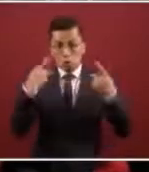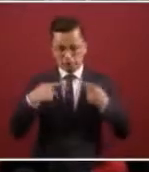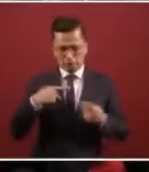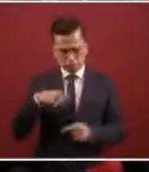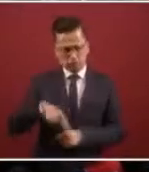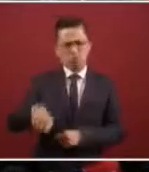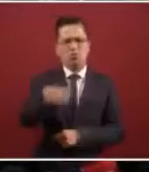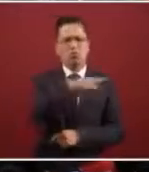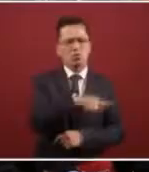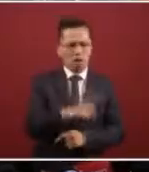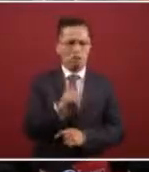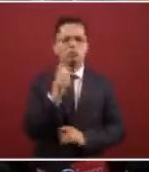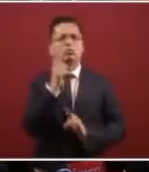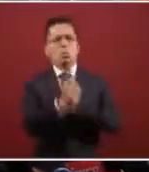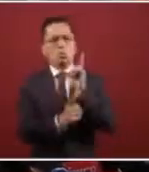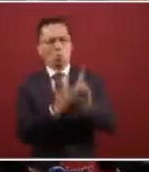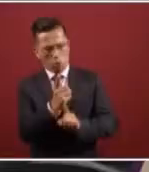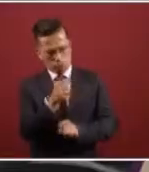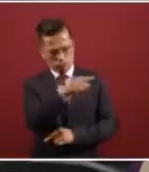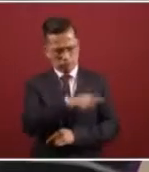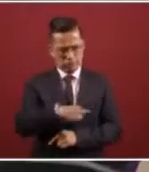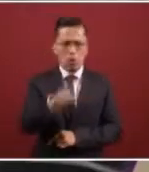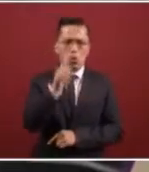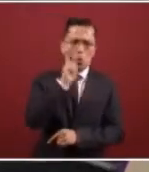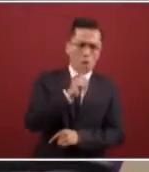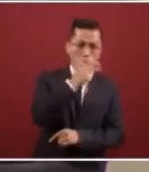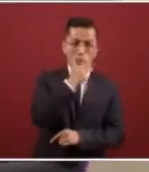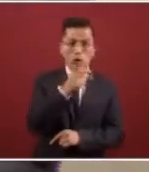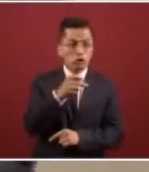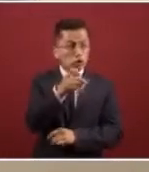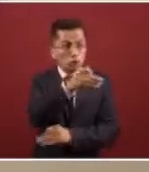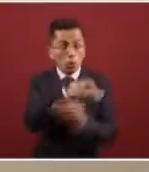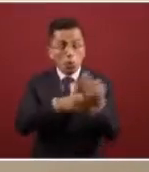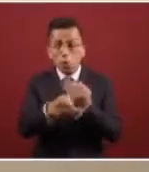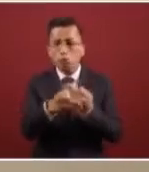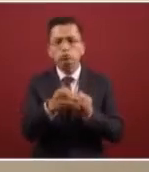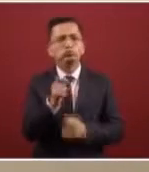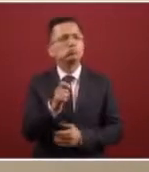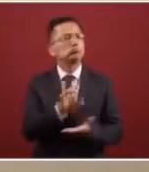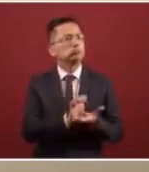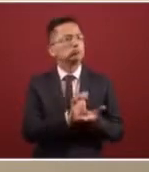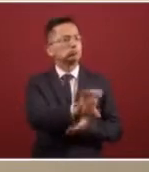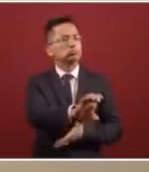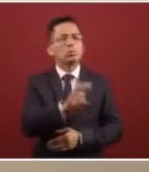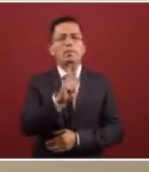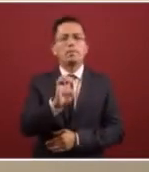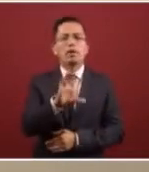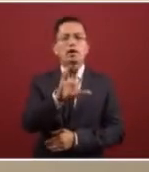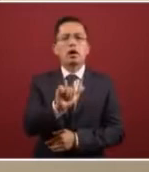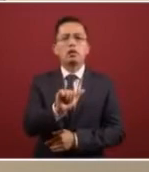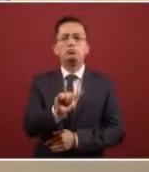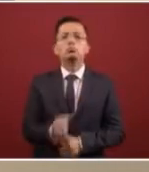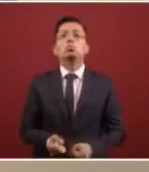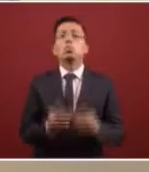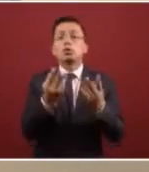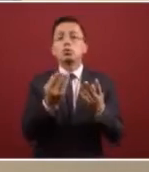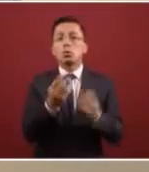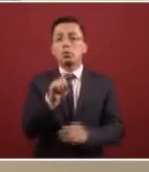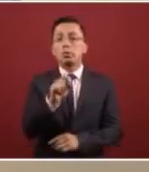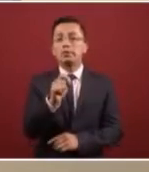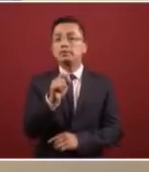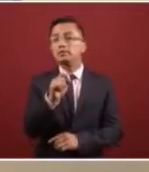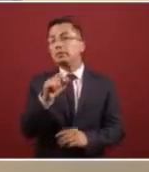atletas, mujeres, hombres, van a tener una beca de 20,000 pesos